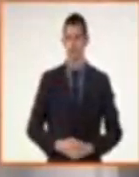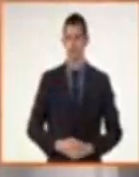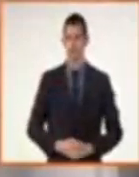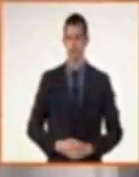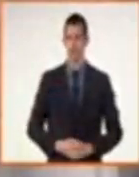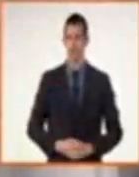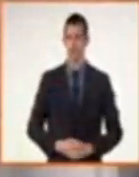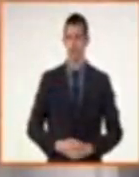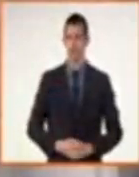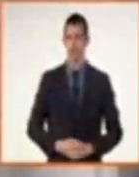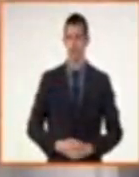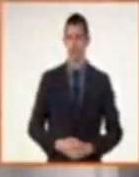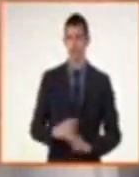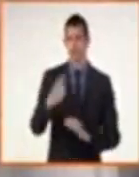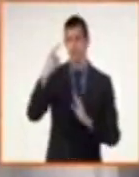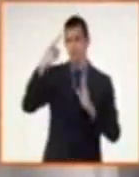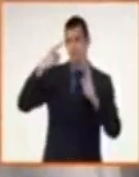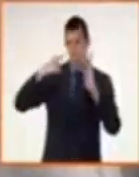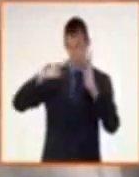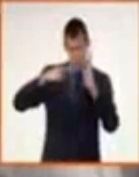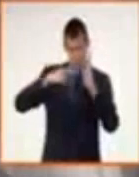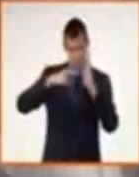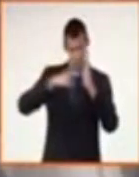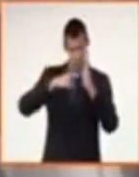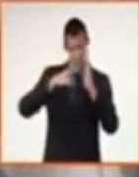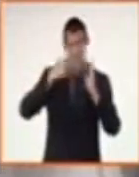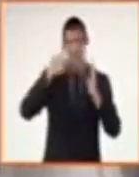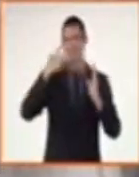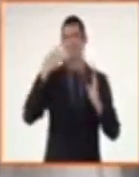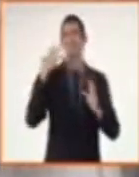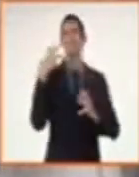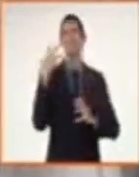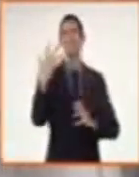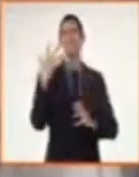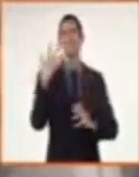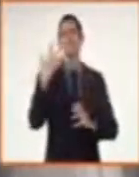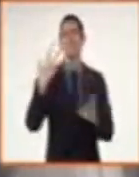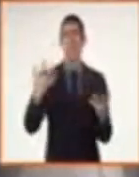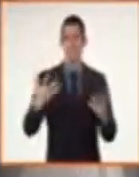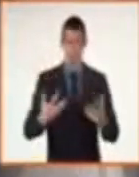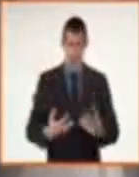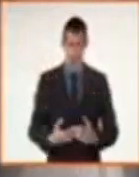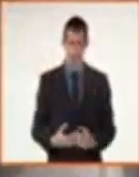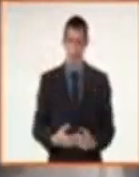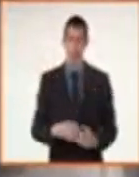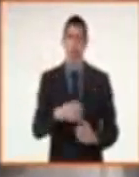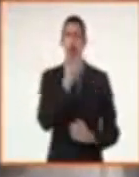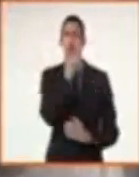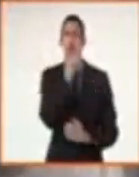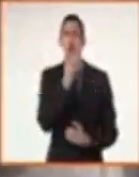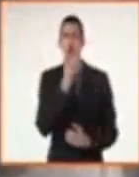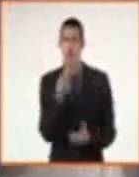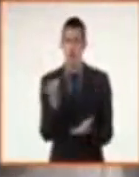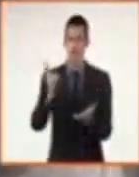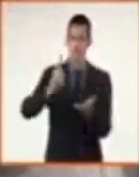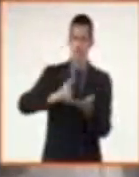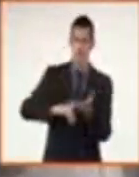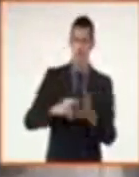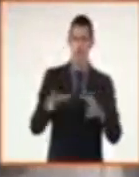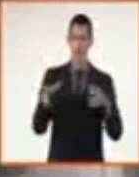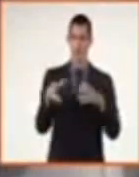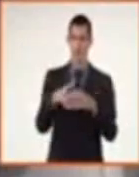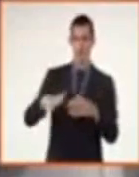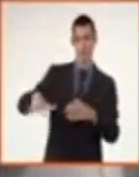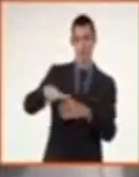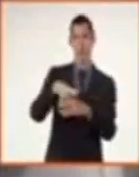los jóvenes. Los jóvenes que empiezan, es decir, que entran a un proceso y el nivel de